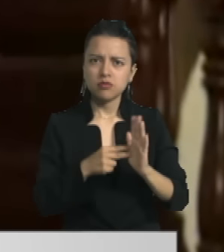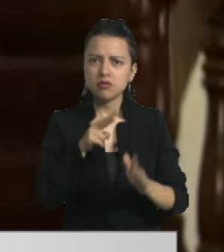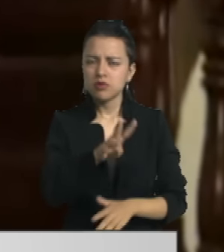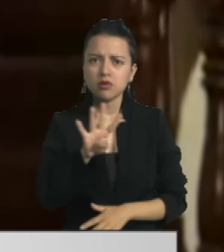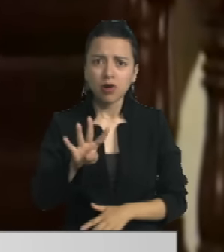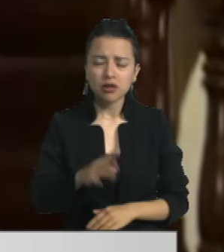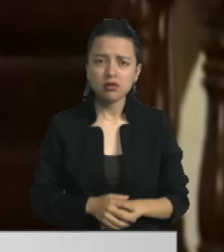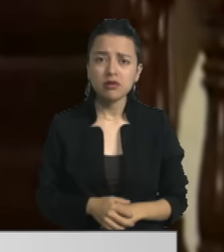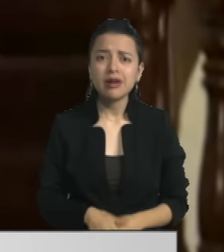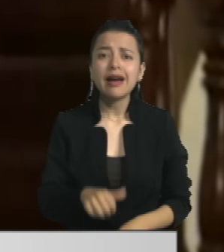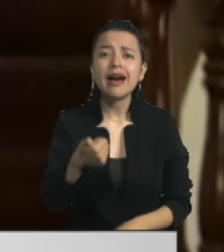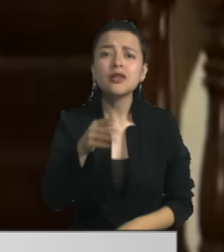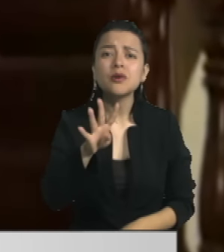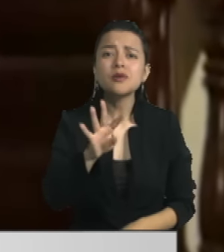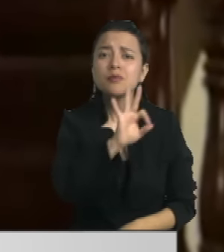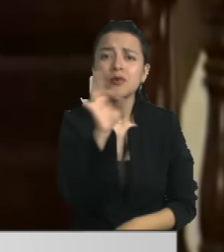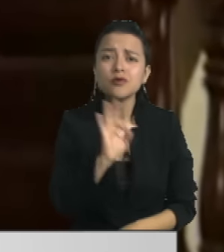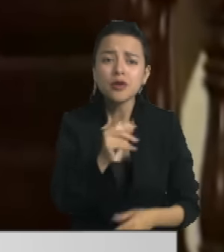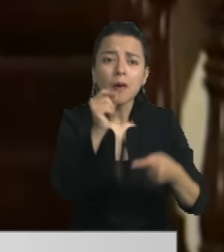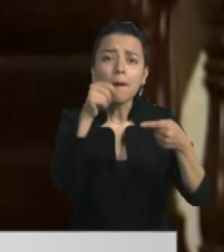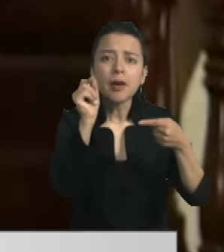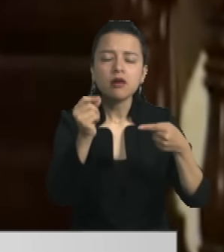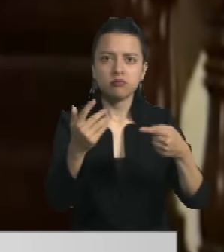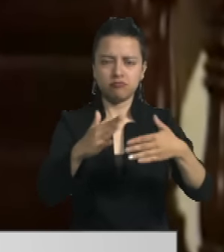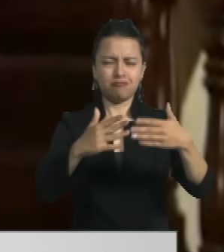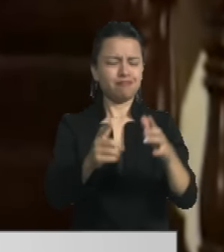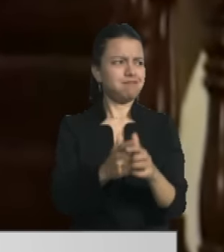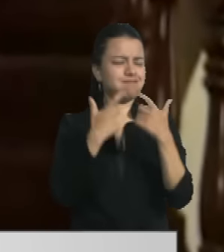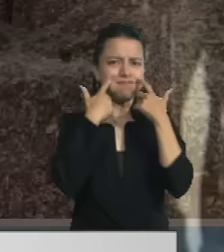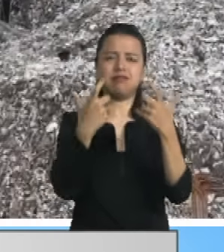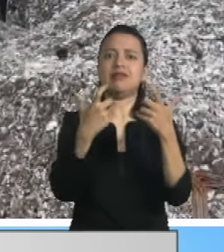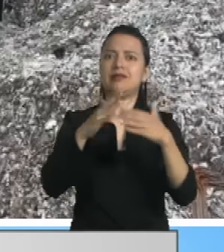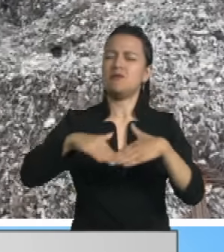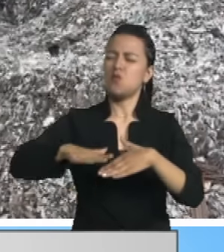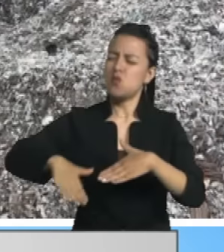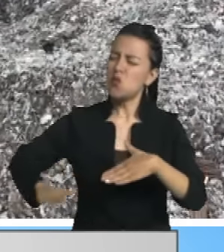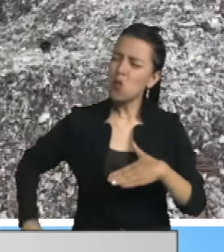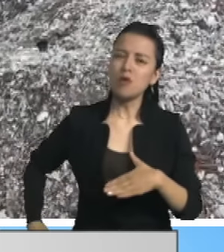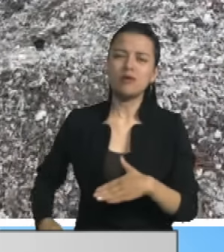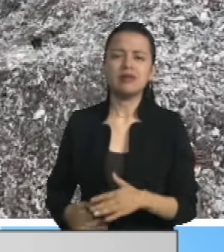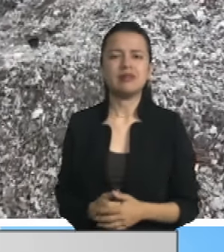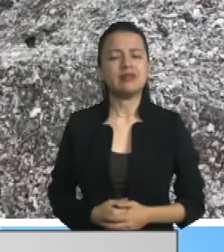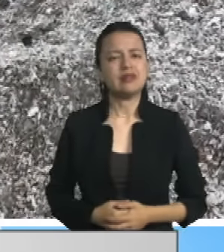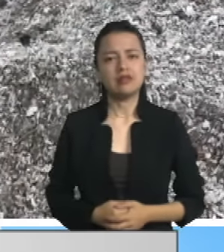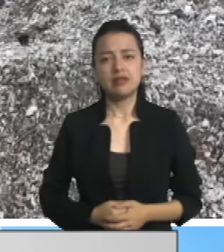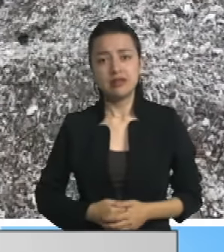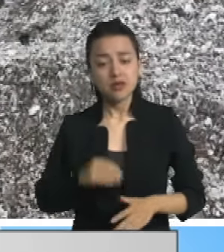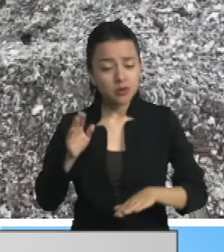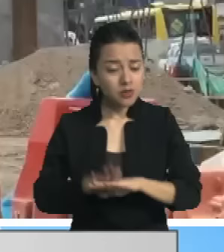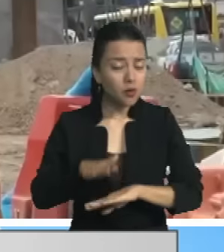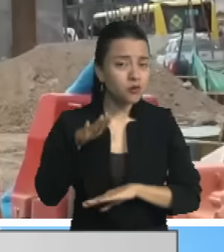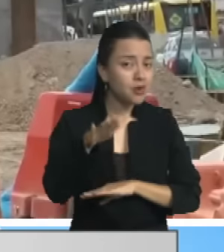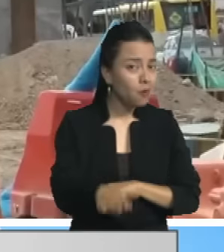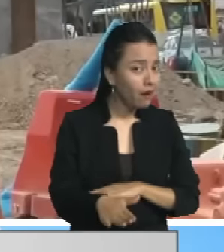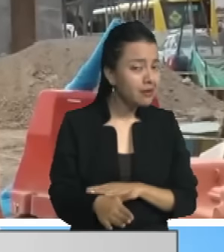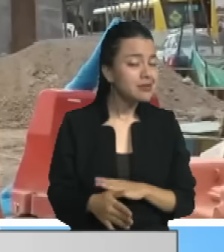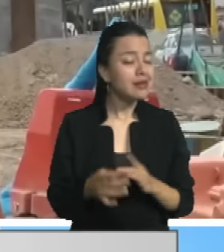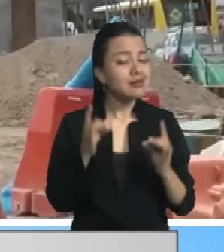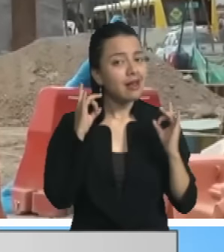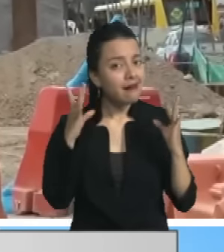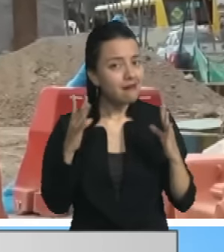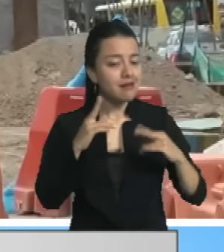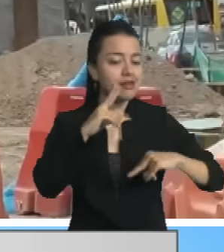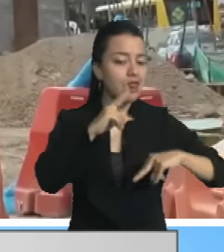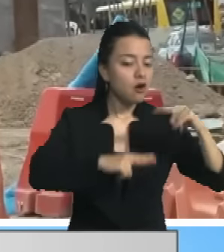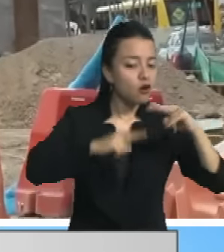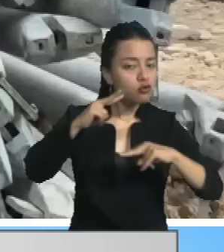34 es decir estamos muy pero muy retrasados Y eso tiene además una serie de consecuencias en la ejecución de la obra física